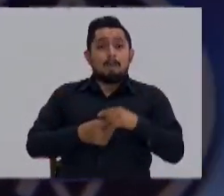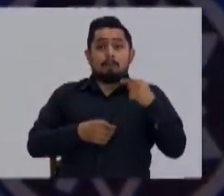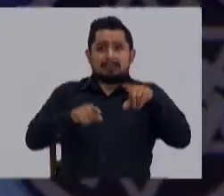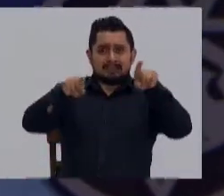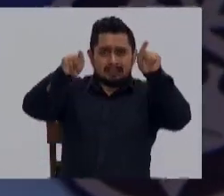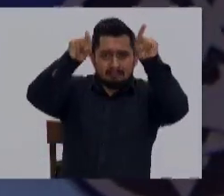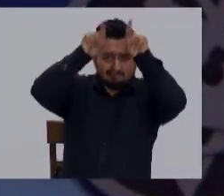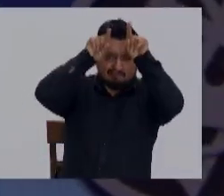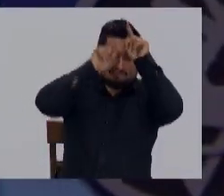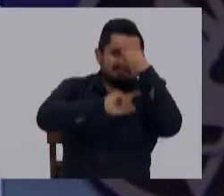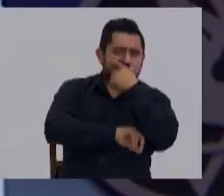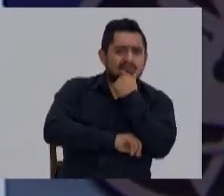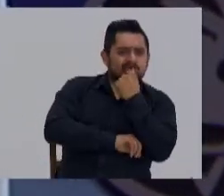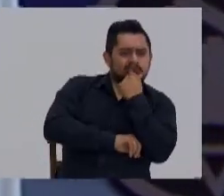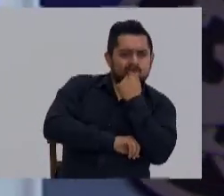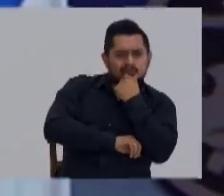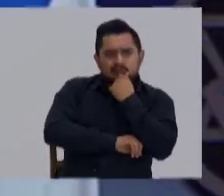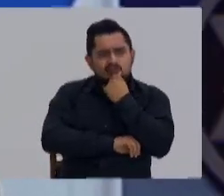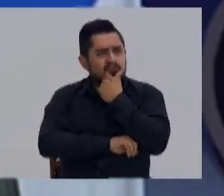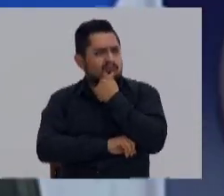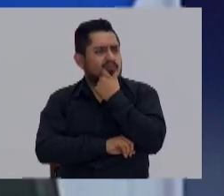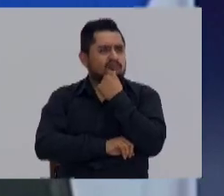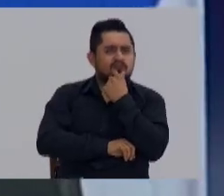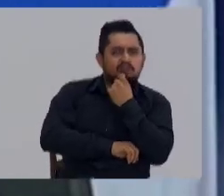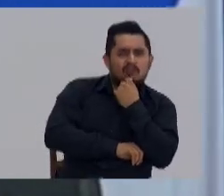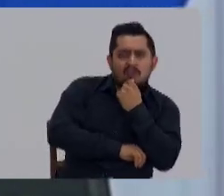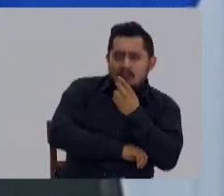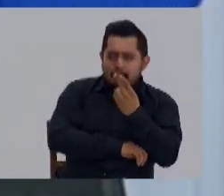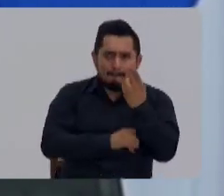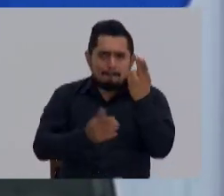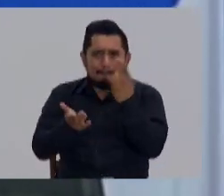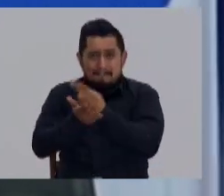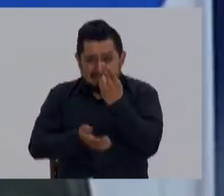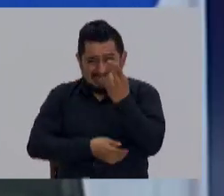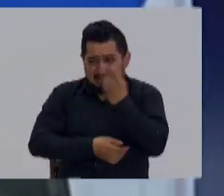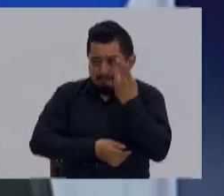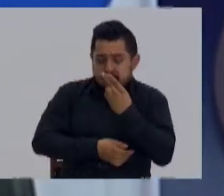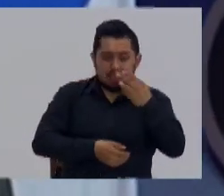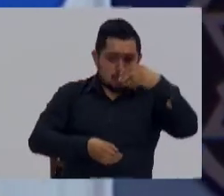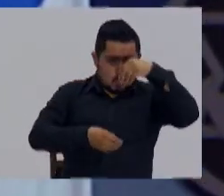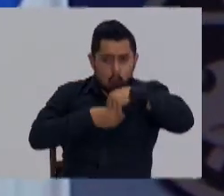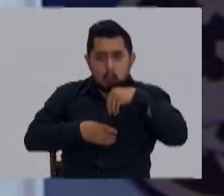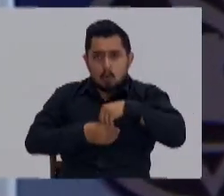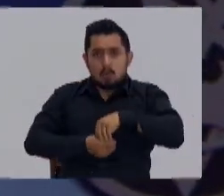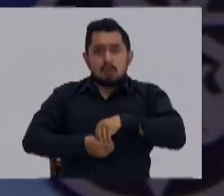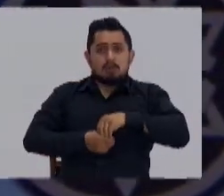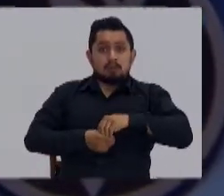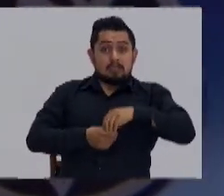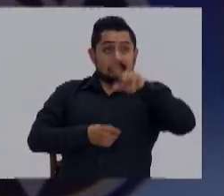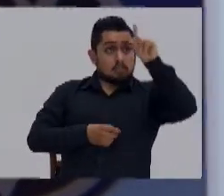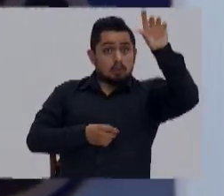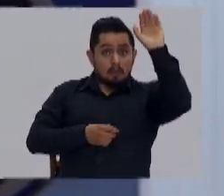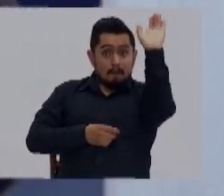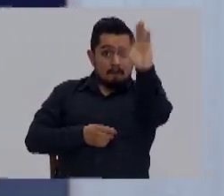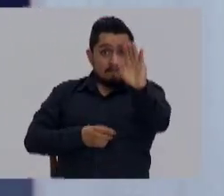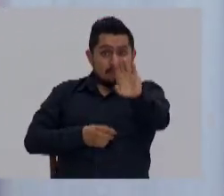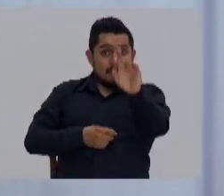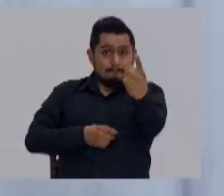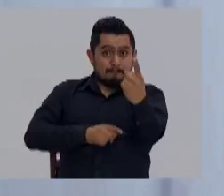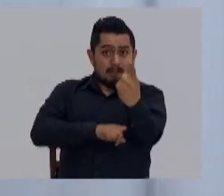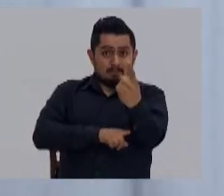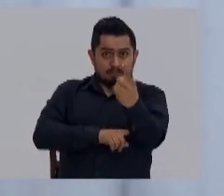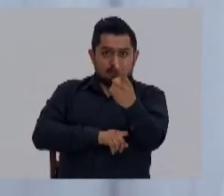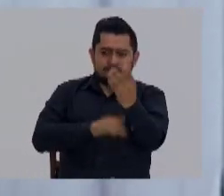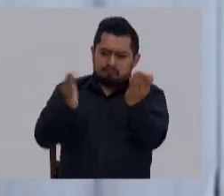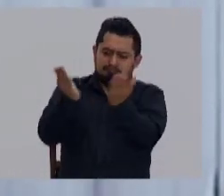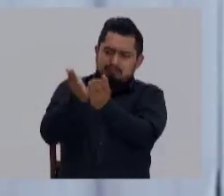Satanás no estaba quieto. Y al entrar el pecado al mundo, Dios le hace el primer llamado. Y